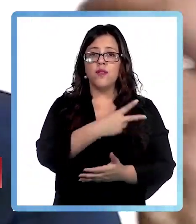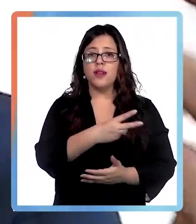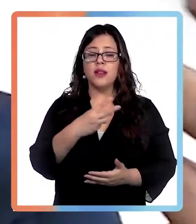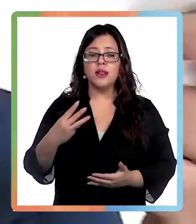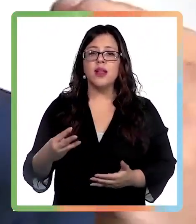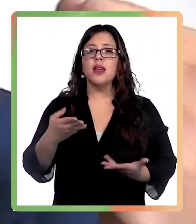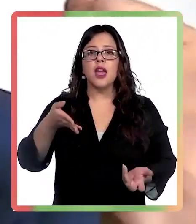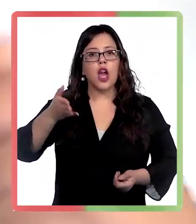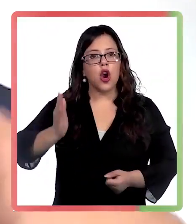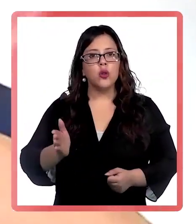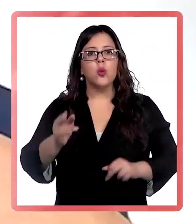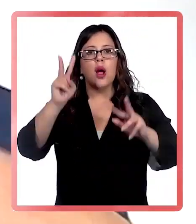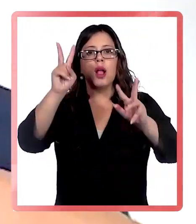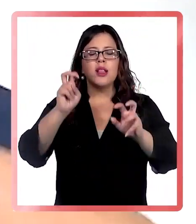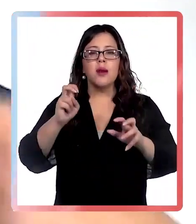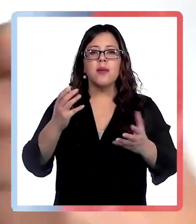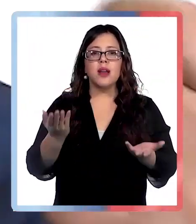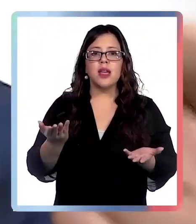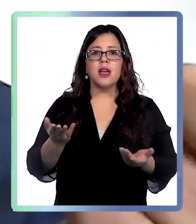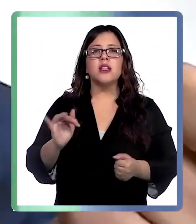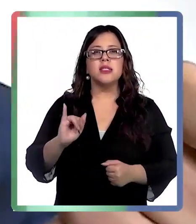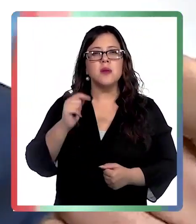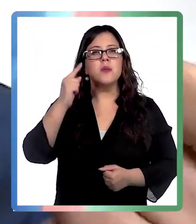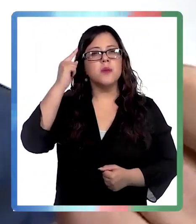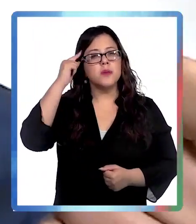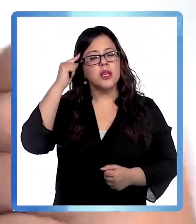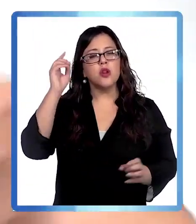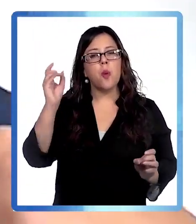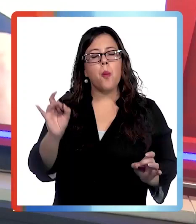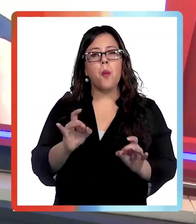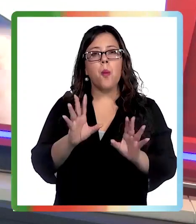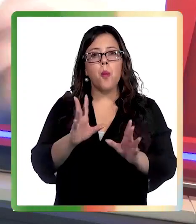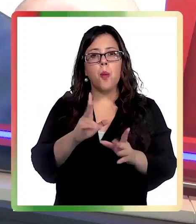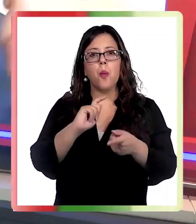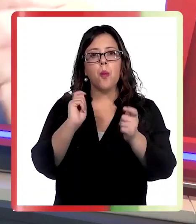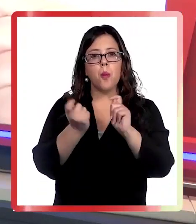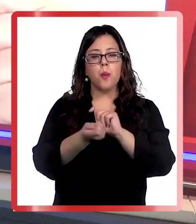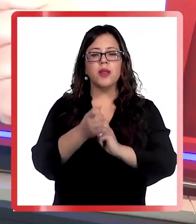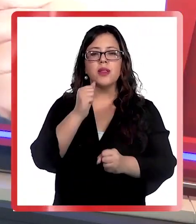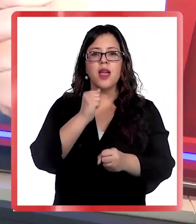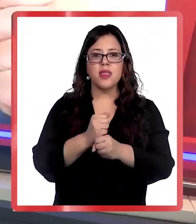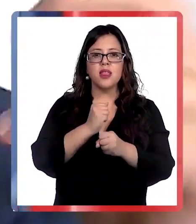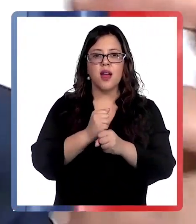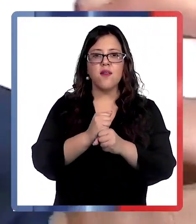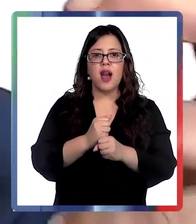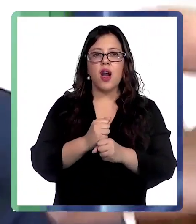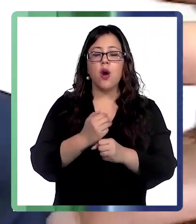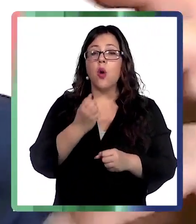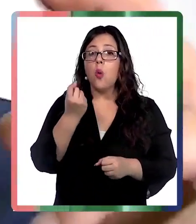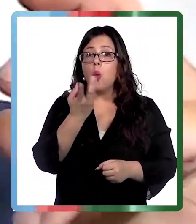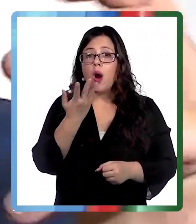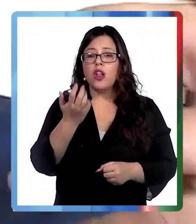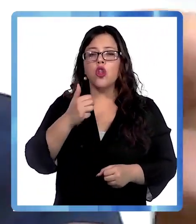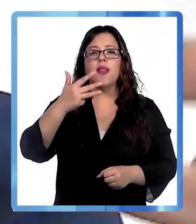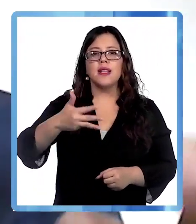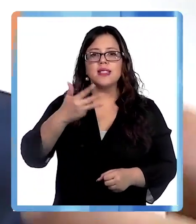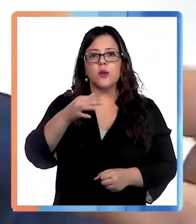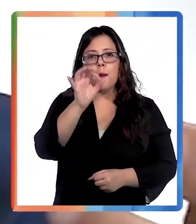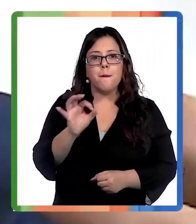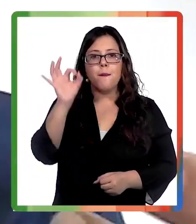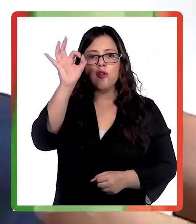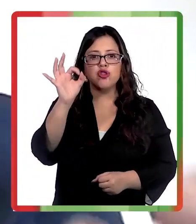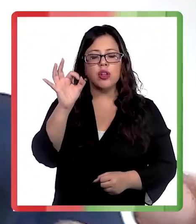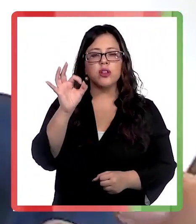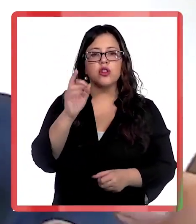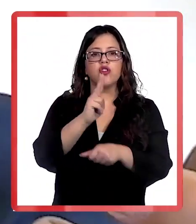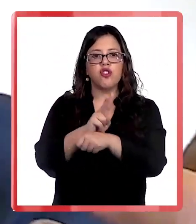como posibilidad cambiarse de trabajo con este 19% y que fundamentalmente está segmentado, está identificado esto